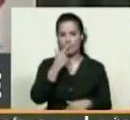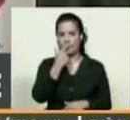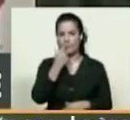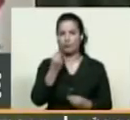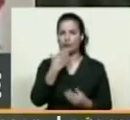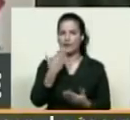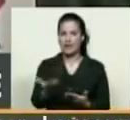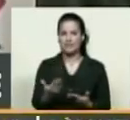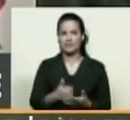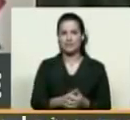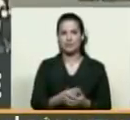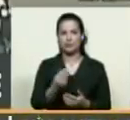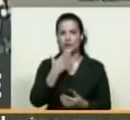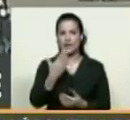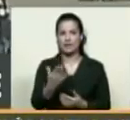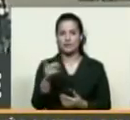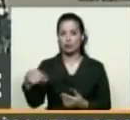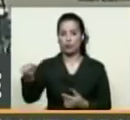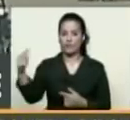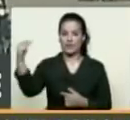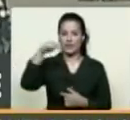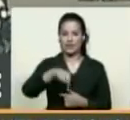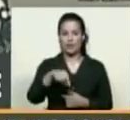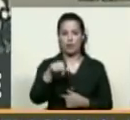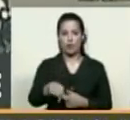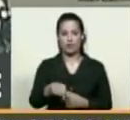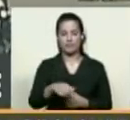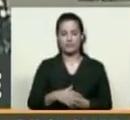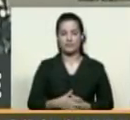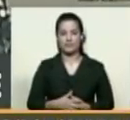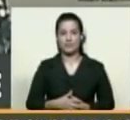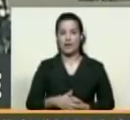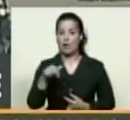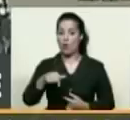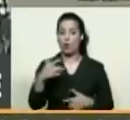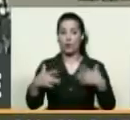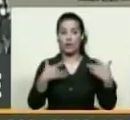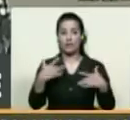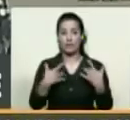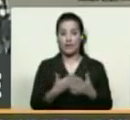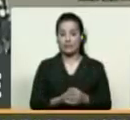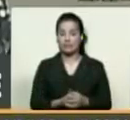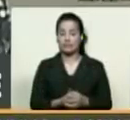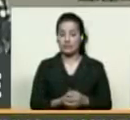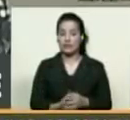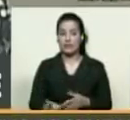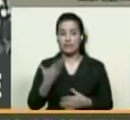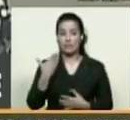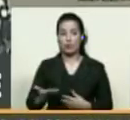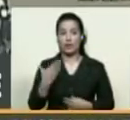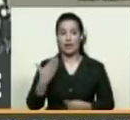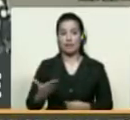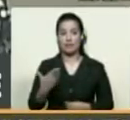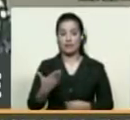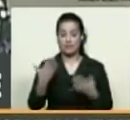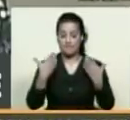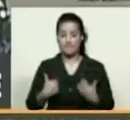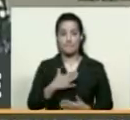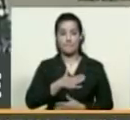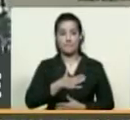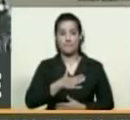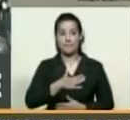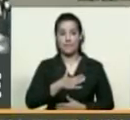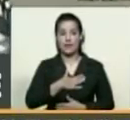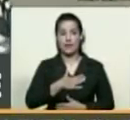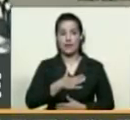Muchísimas gracias por acudir hoy al Poder Electoral en un evento muy importante que para nosotros se nos ha